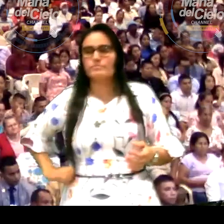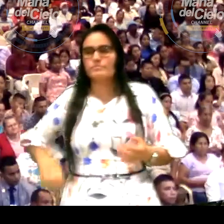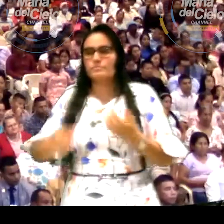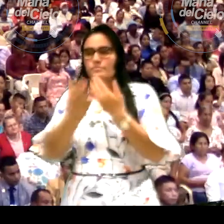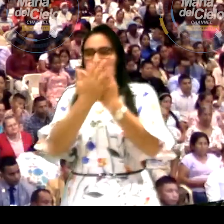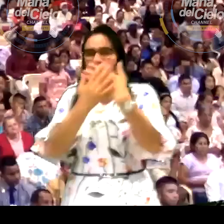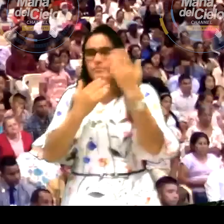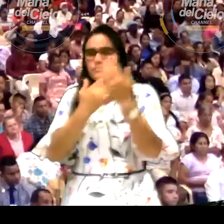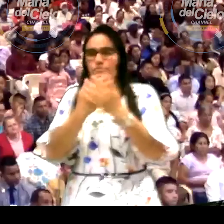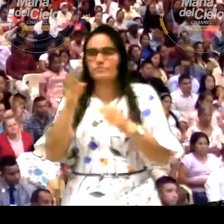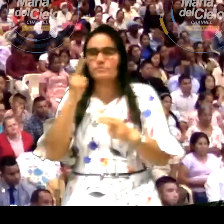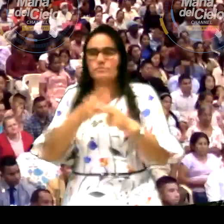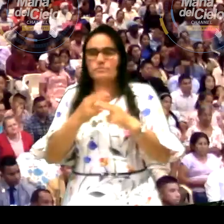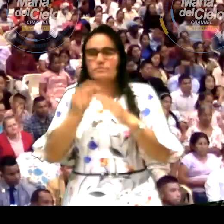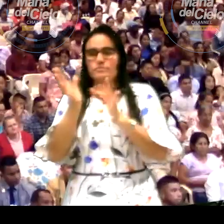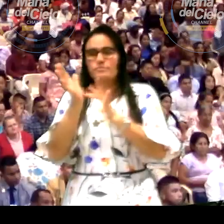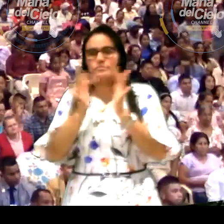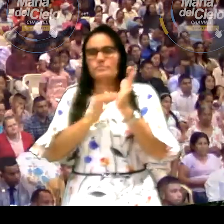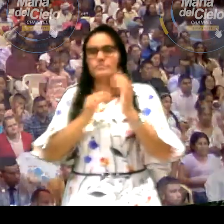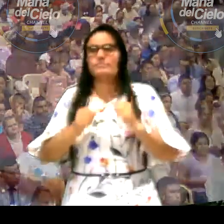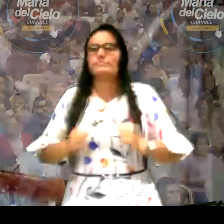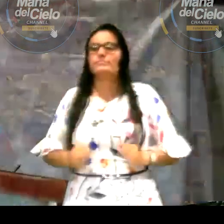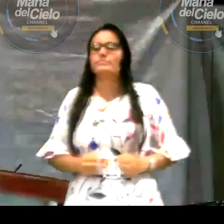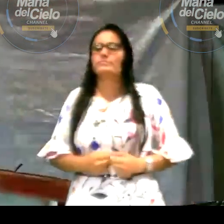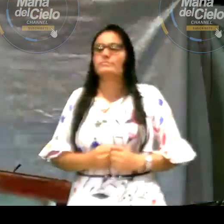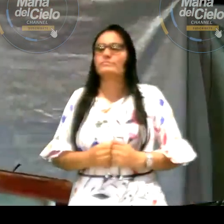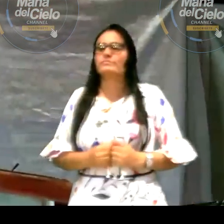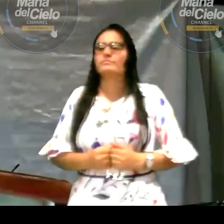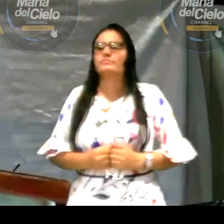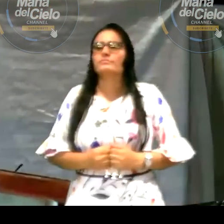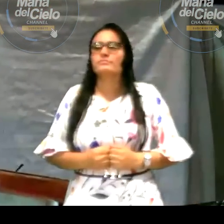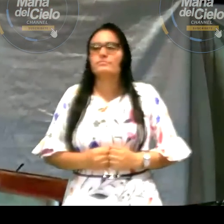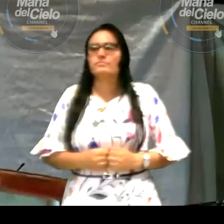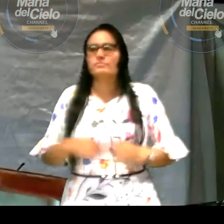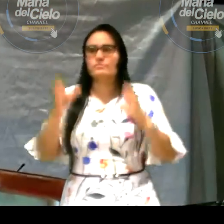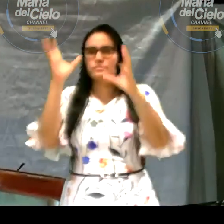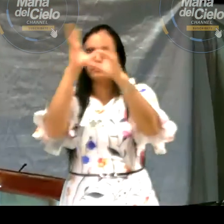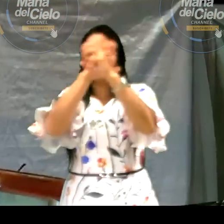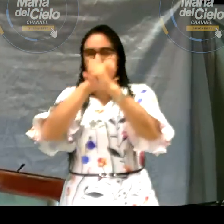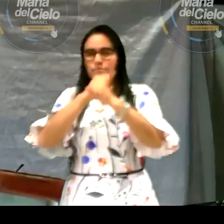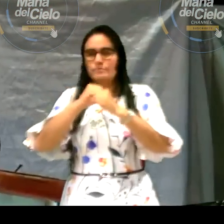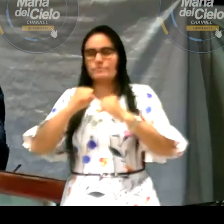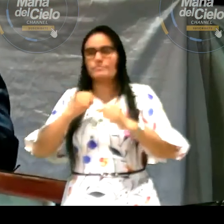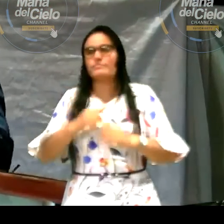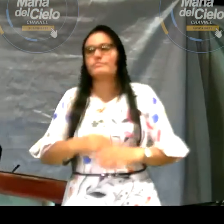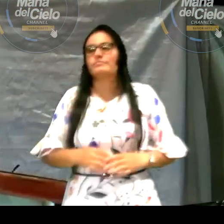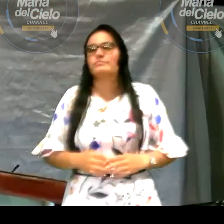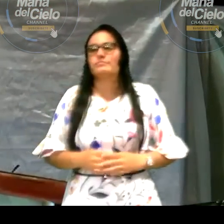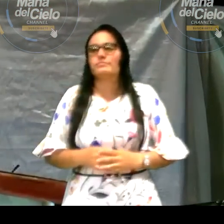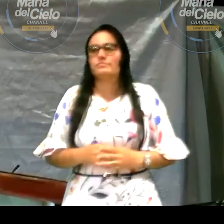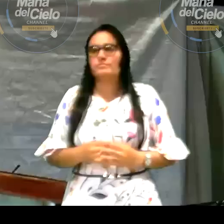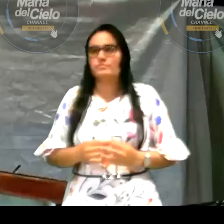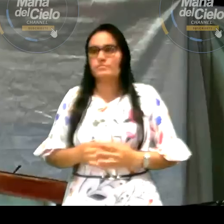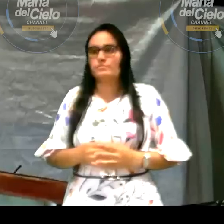del Señor Jesús. Y esa noche, ese día, la señora quedó sana,